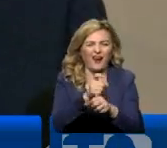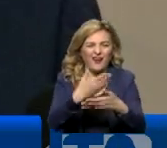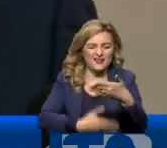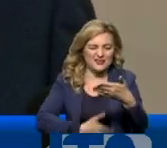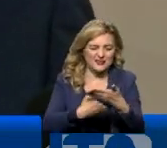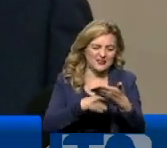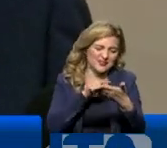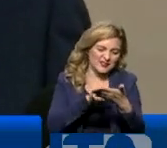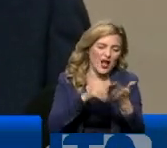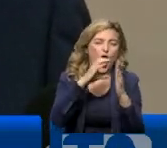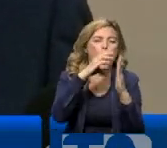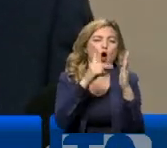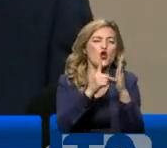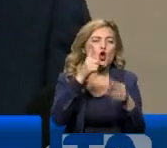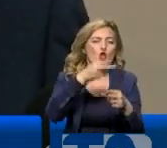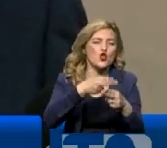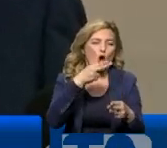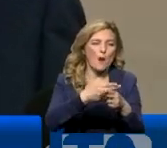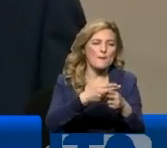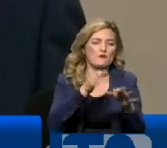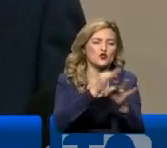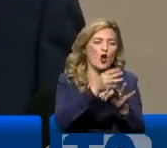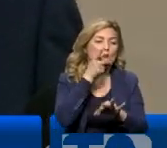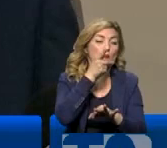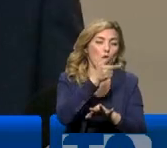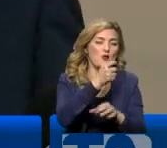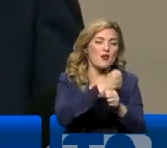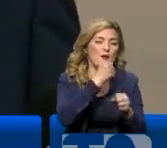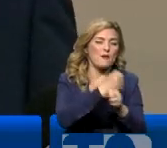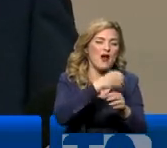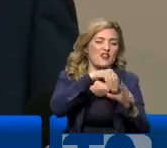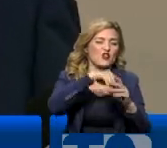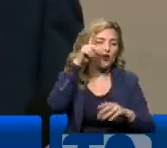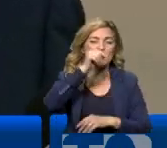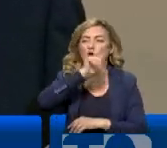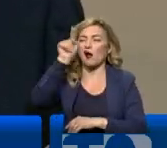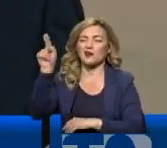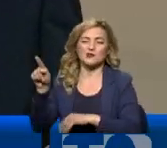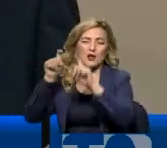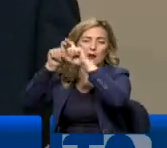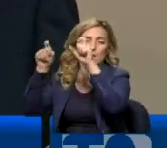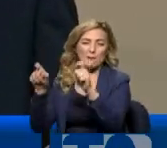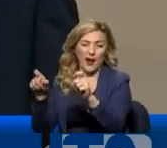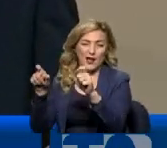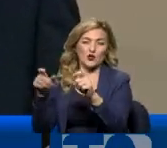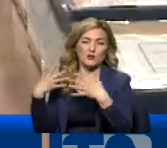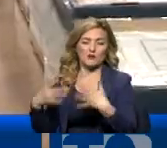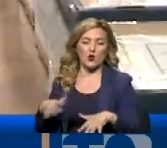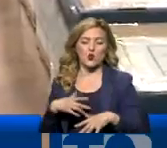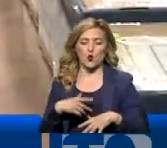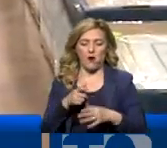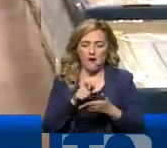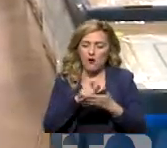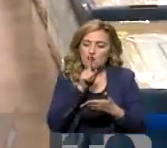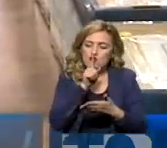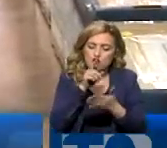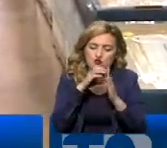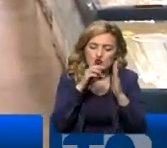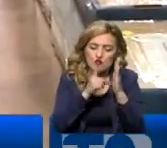como de los empresarios sobornadores responde definitivamente a un esquema criminal. Dentro